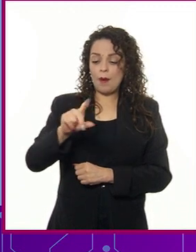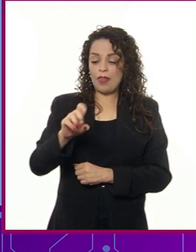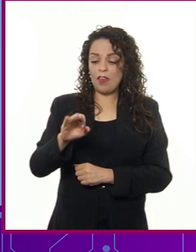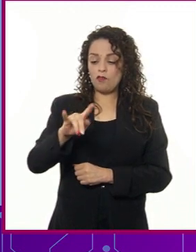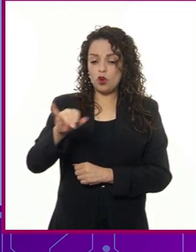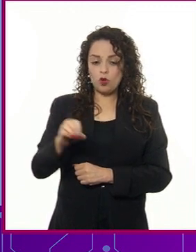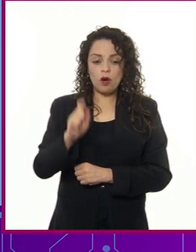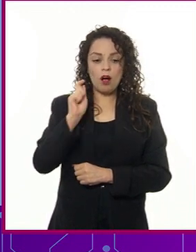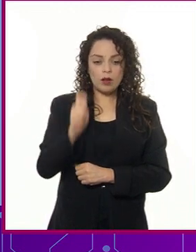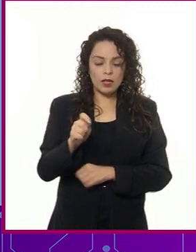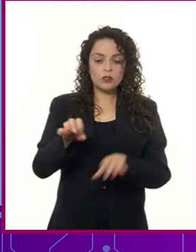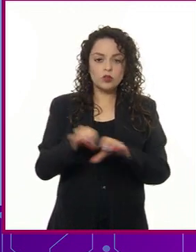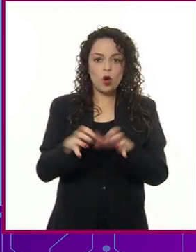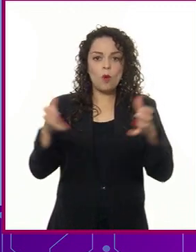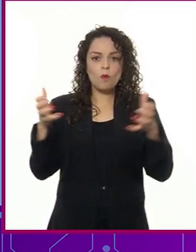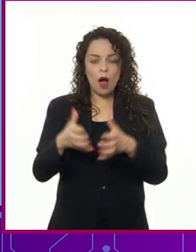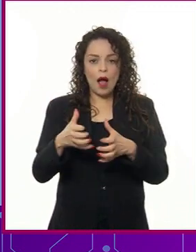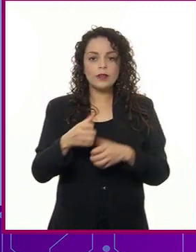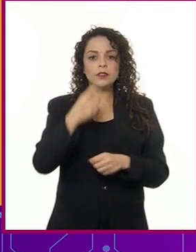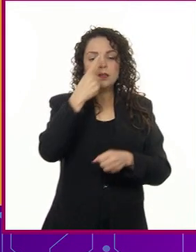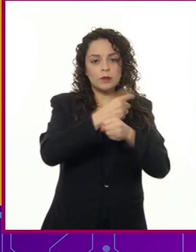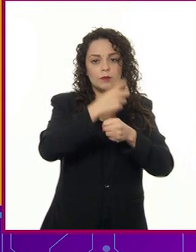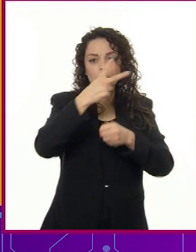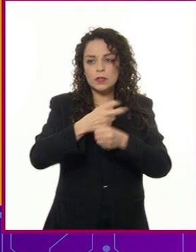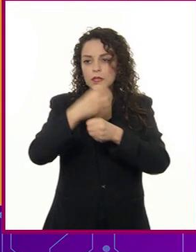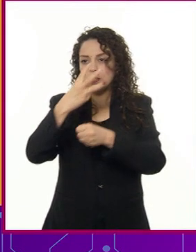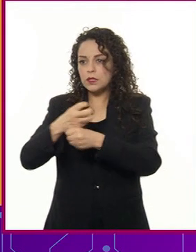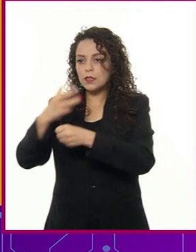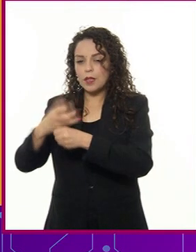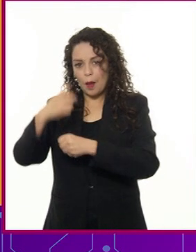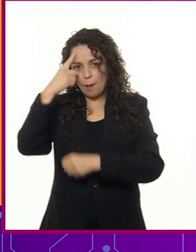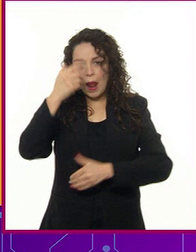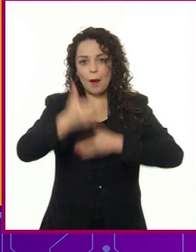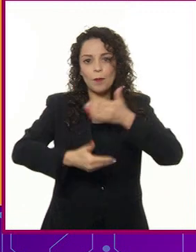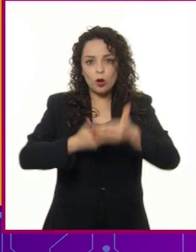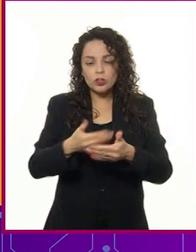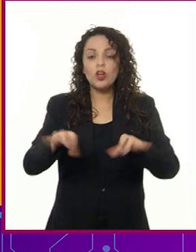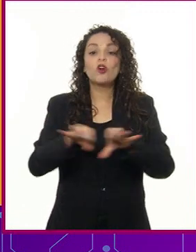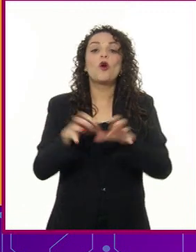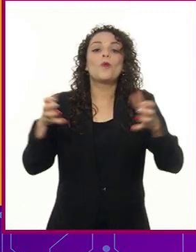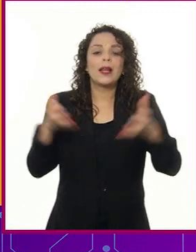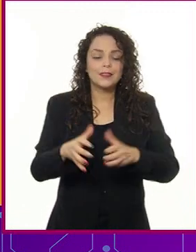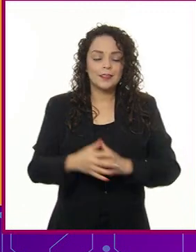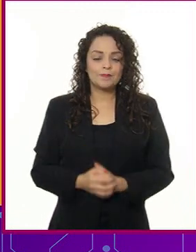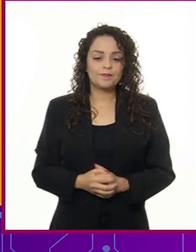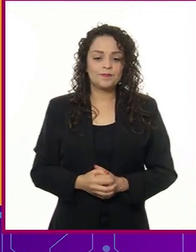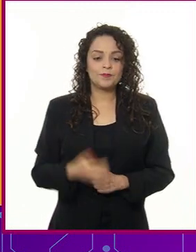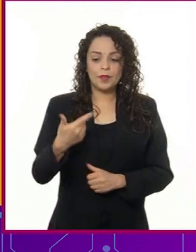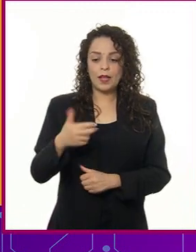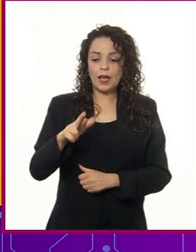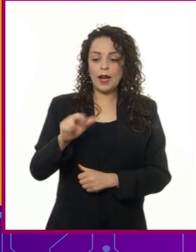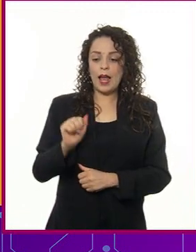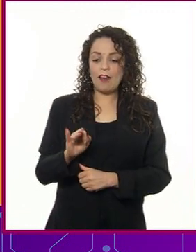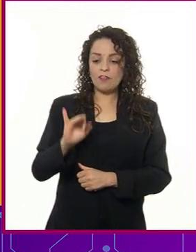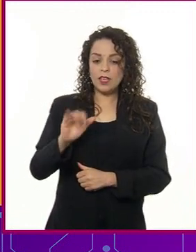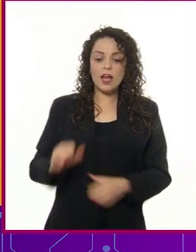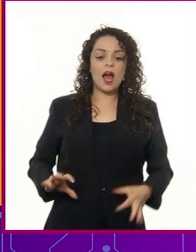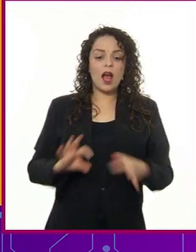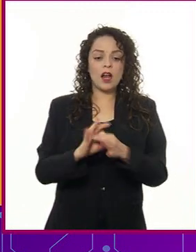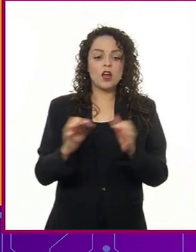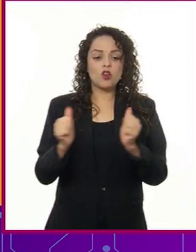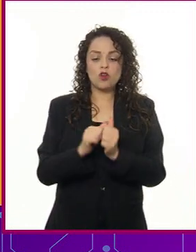deben seguir para realizar un proceso. Las gráficas se asocian mayoritariamente a la estadística.